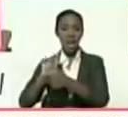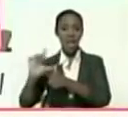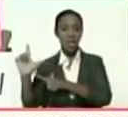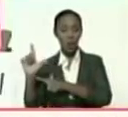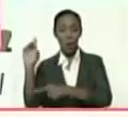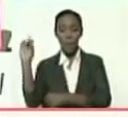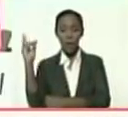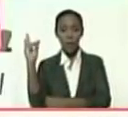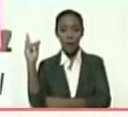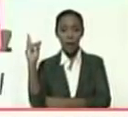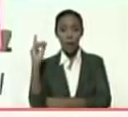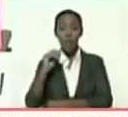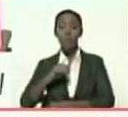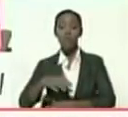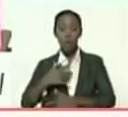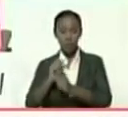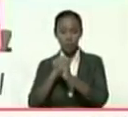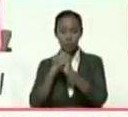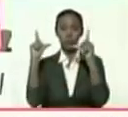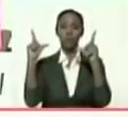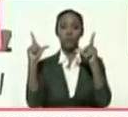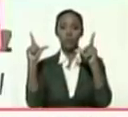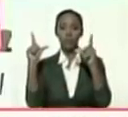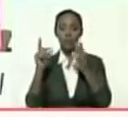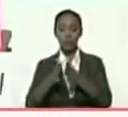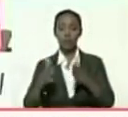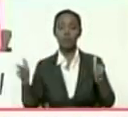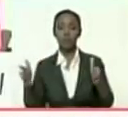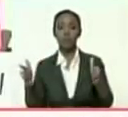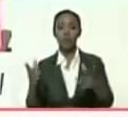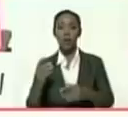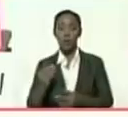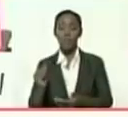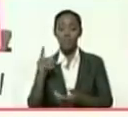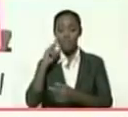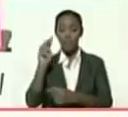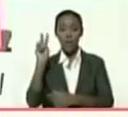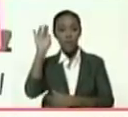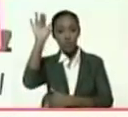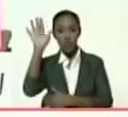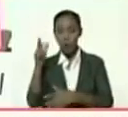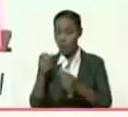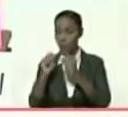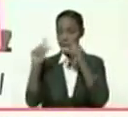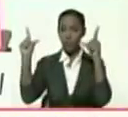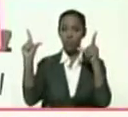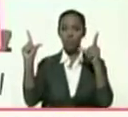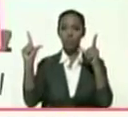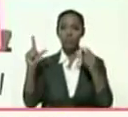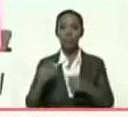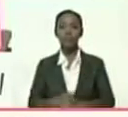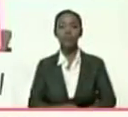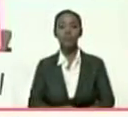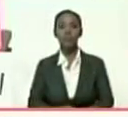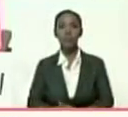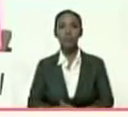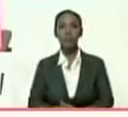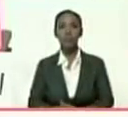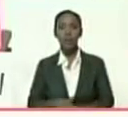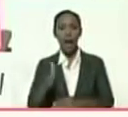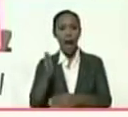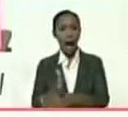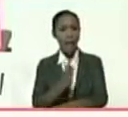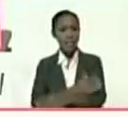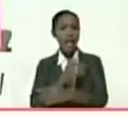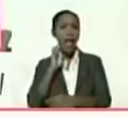Bolivia, pudieran llevarse una gran sorpresa. Pudieran llevarse una gran sorpresa. Antes de Evo,